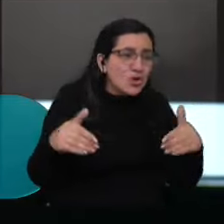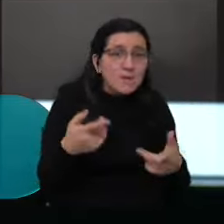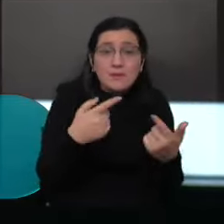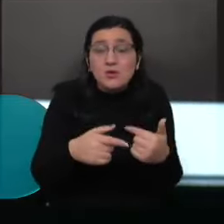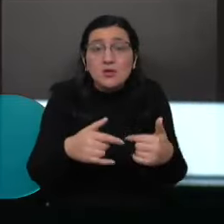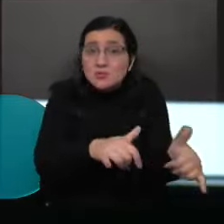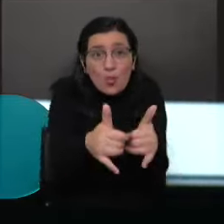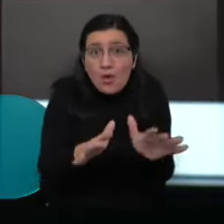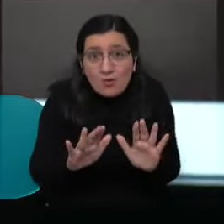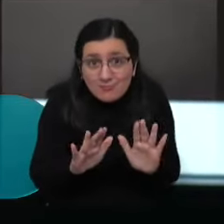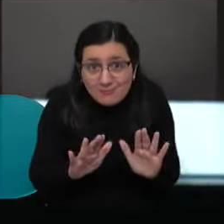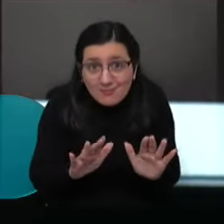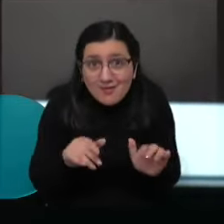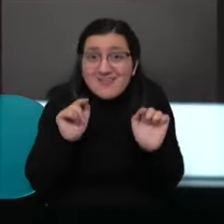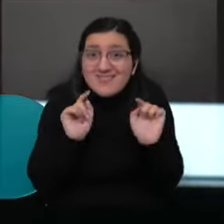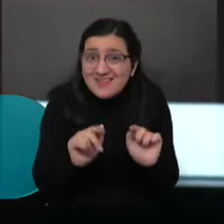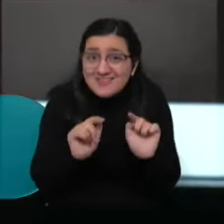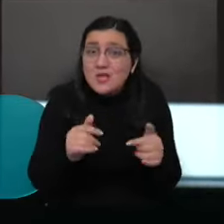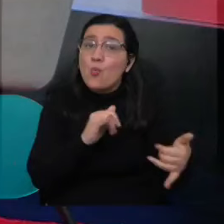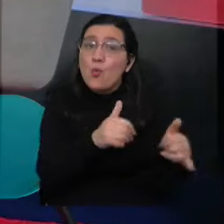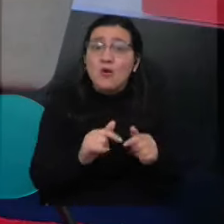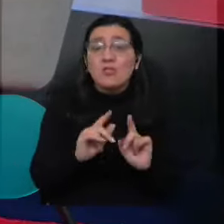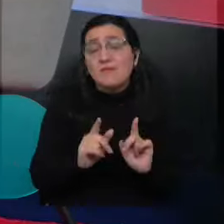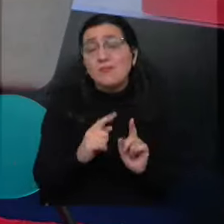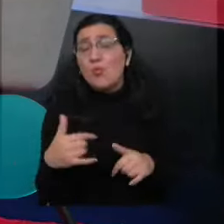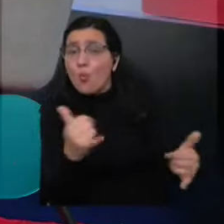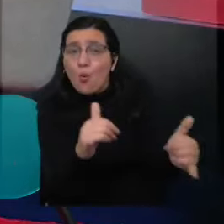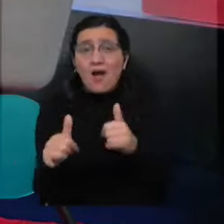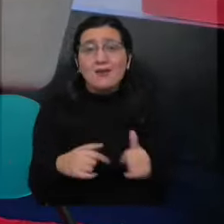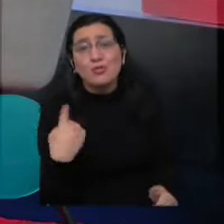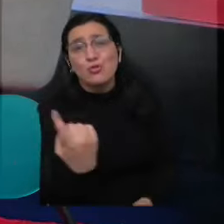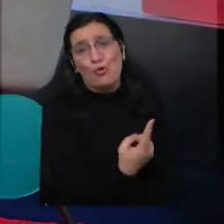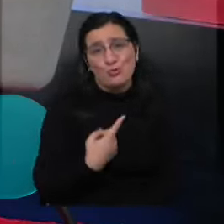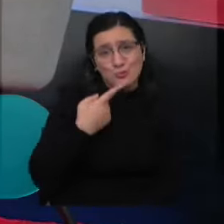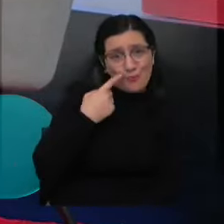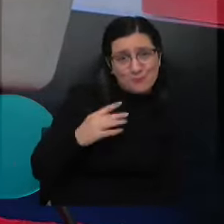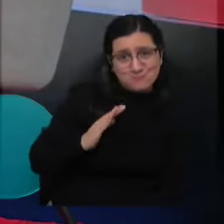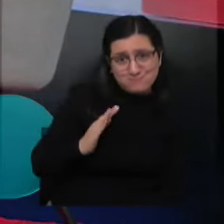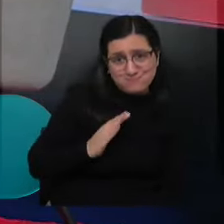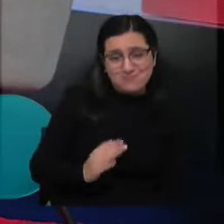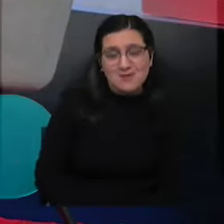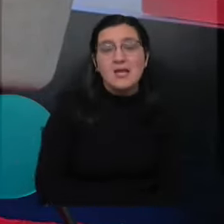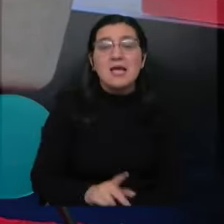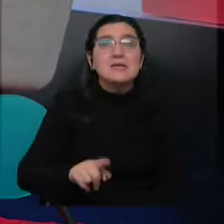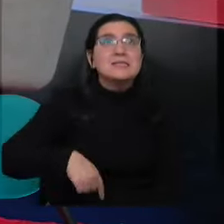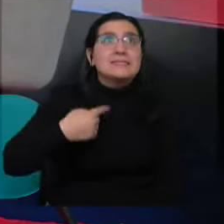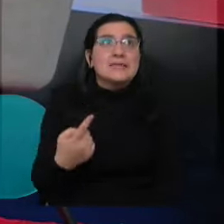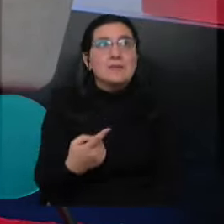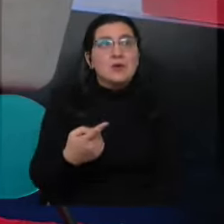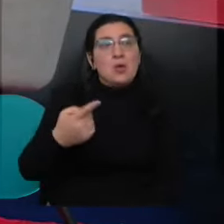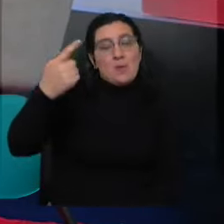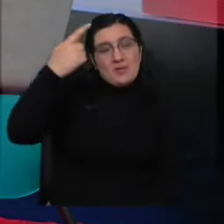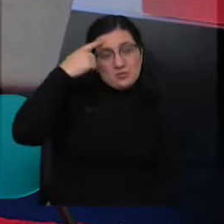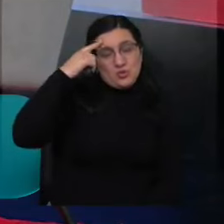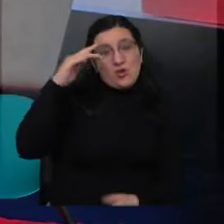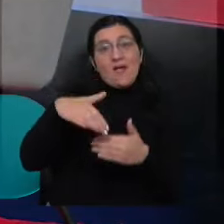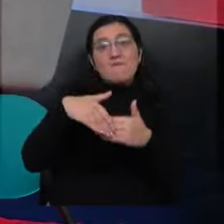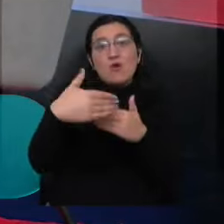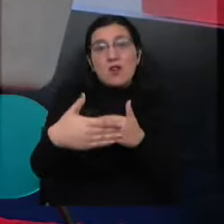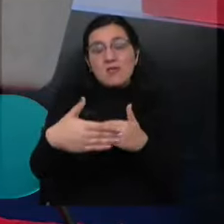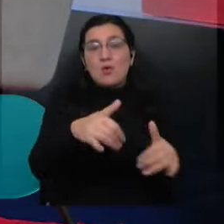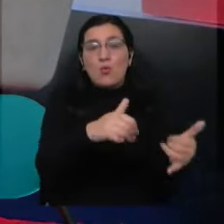juego y en ese juego tenemos que jugar todos si lo traslado después a toda la parte exterior del